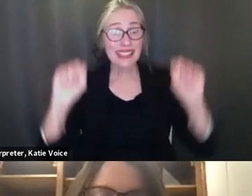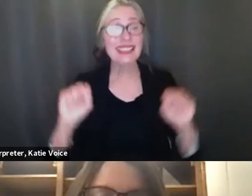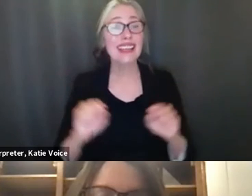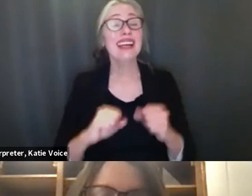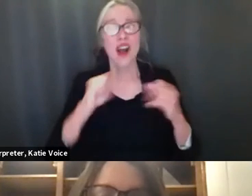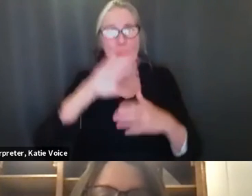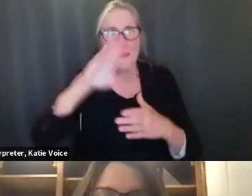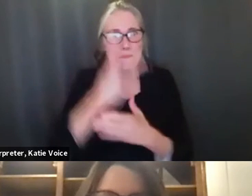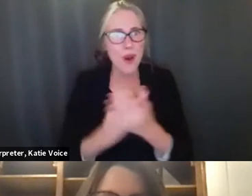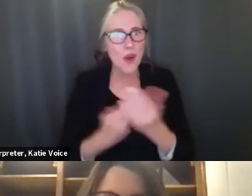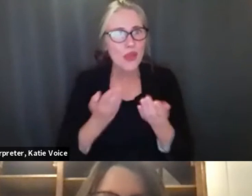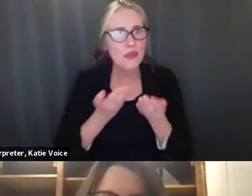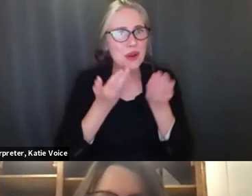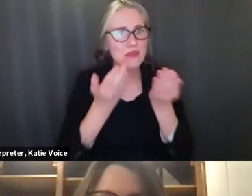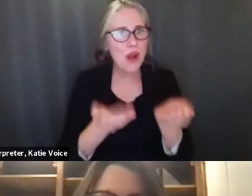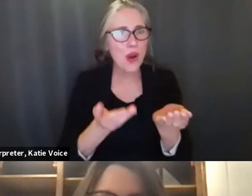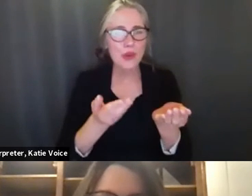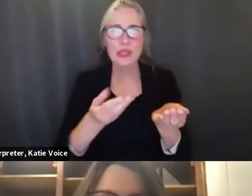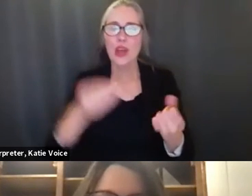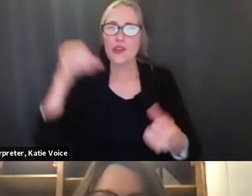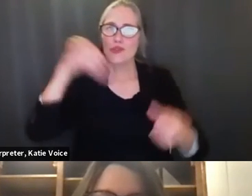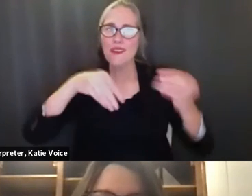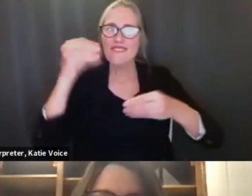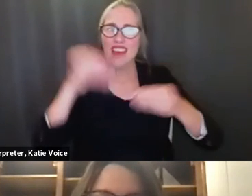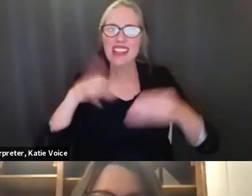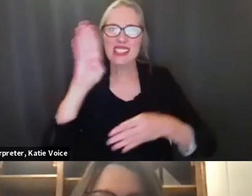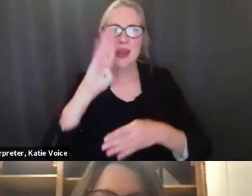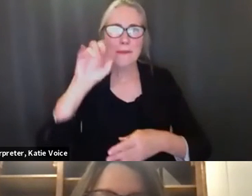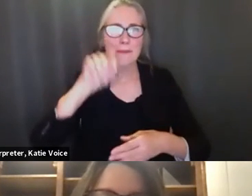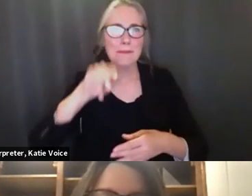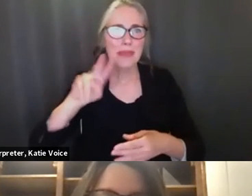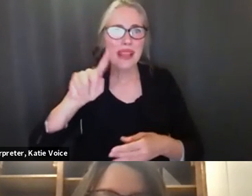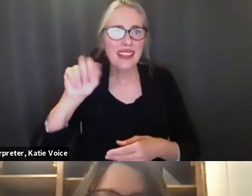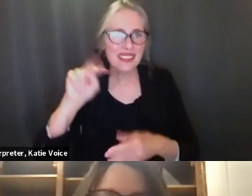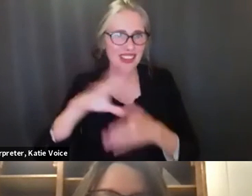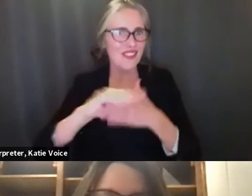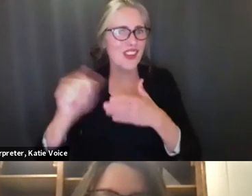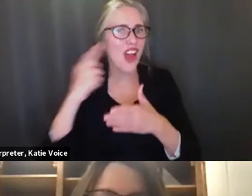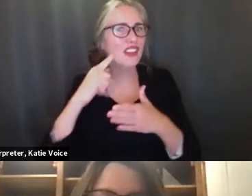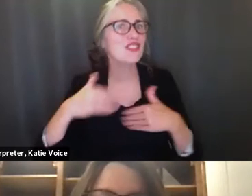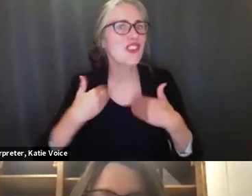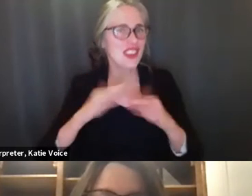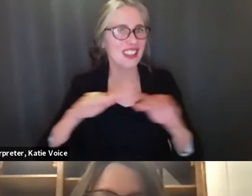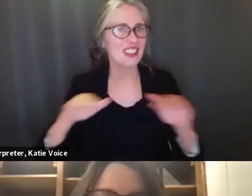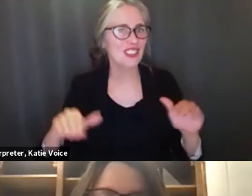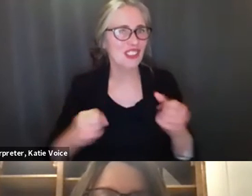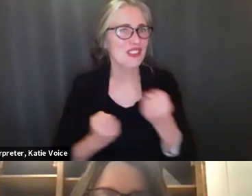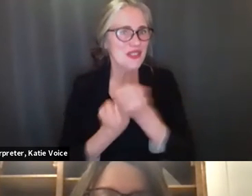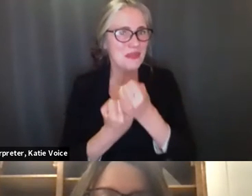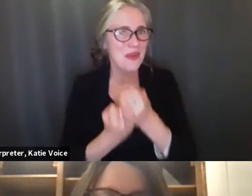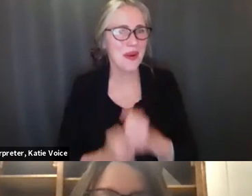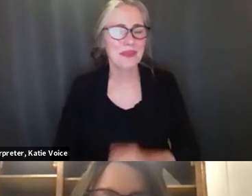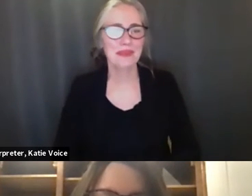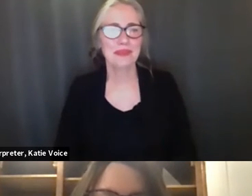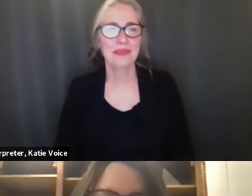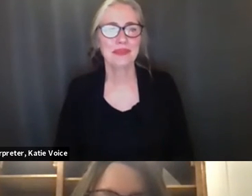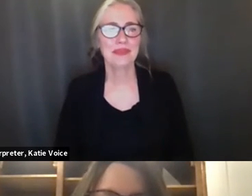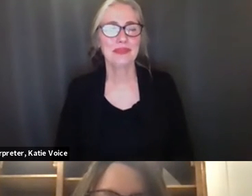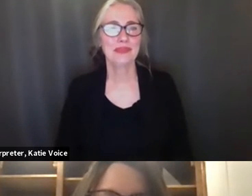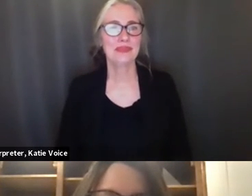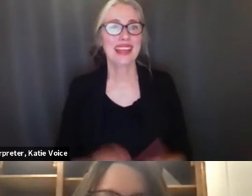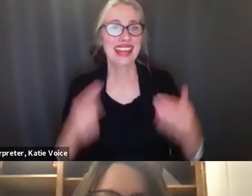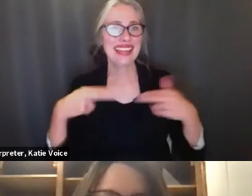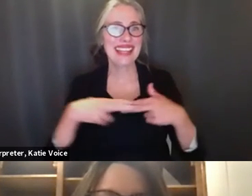están proponiendo invertir millones de dólares en estos niños. Próxima diapositiva. Esto